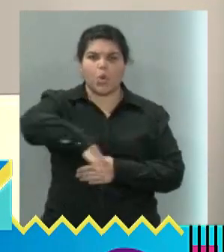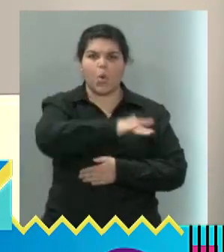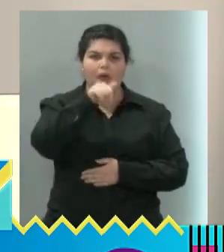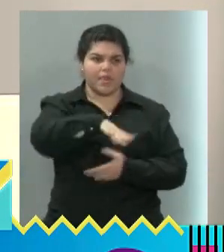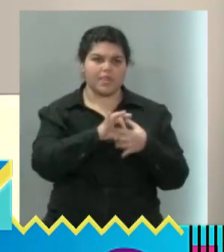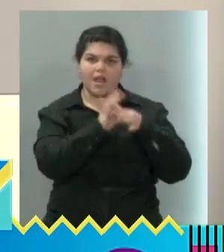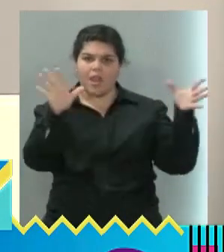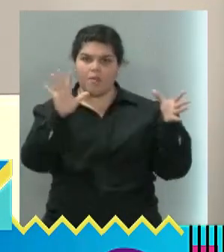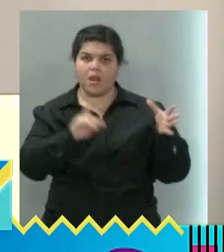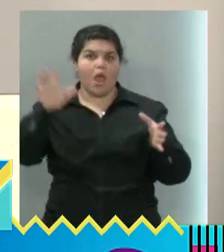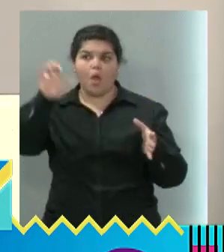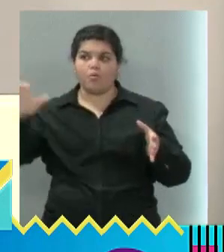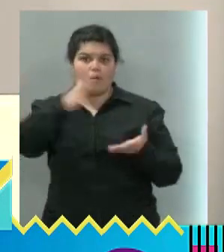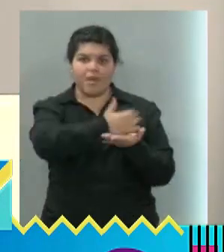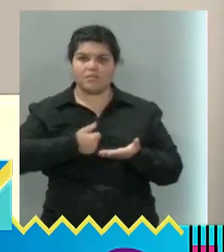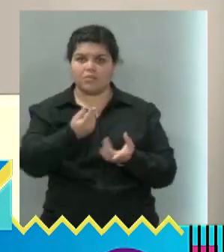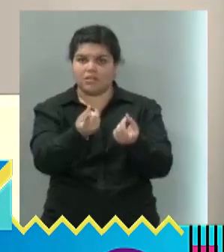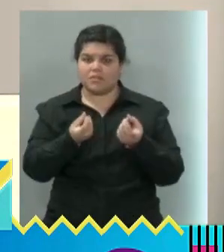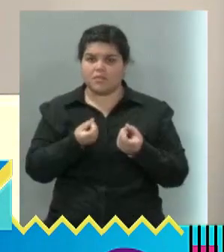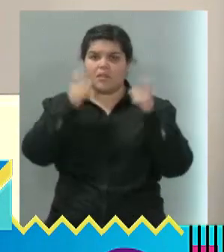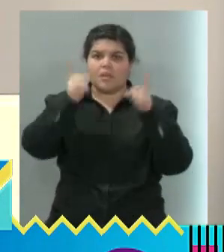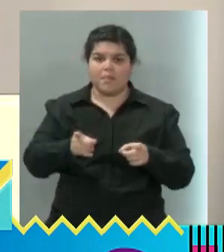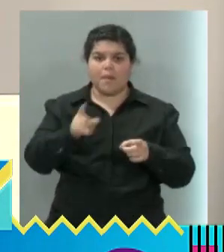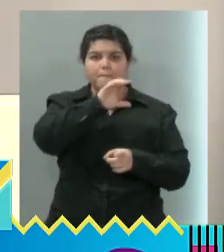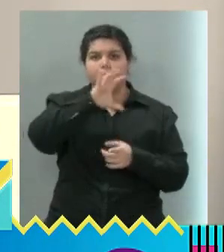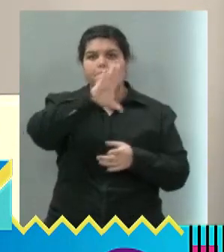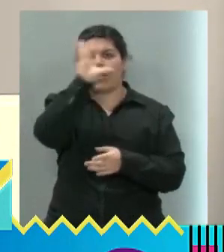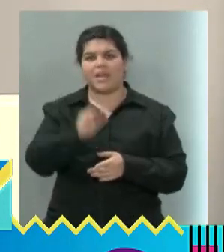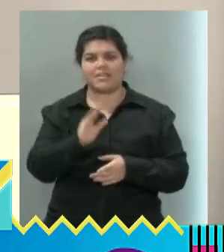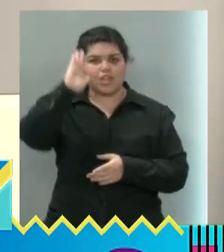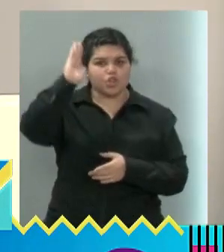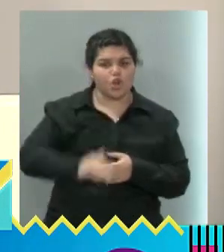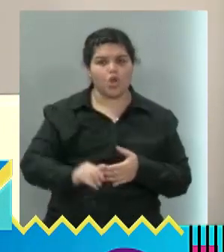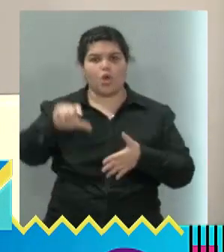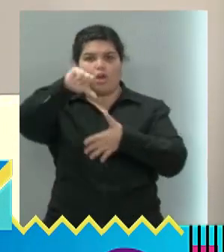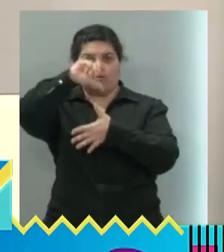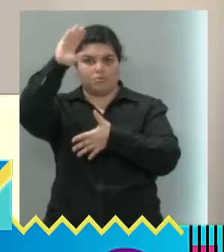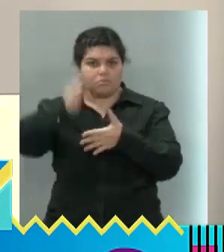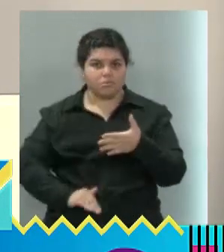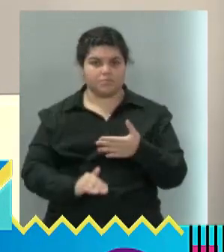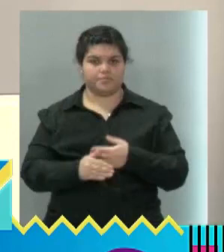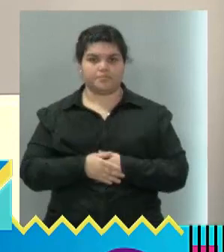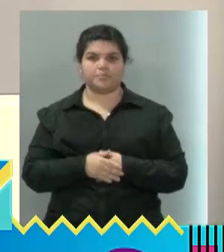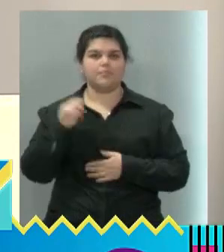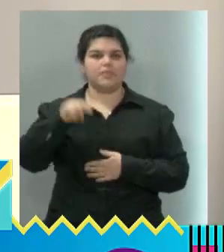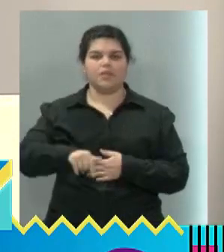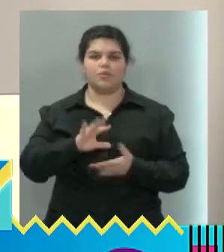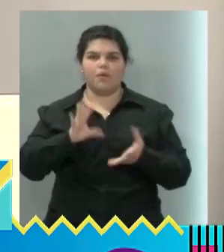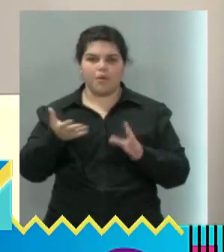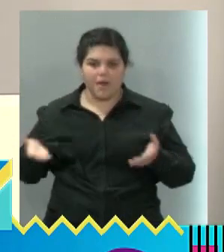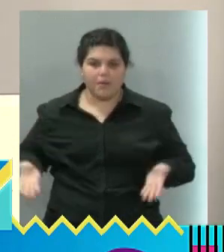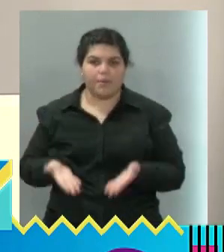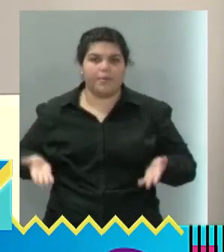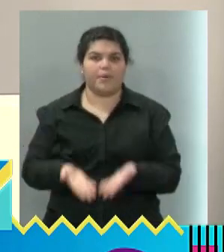sino de todos los países de Hispanoamérica. Entonces tiene ese triple juego de ser promotor